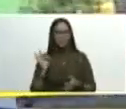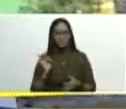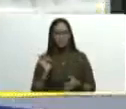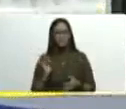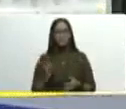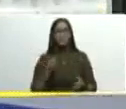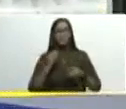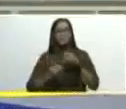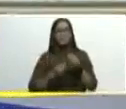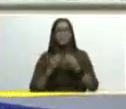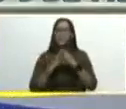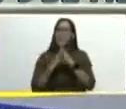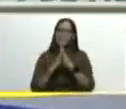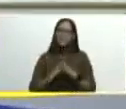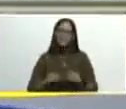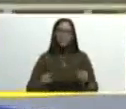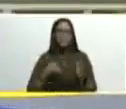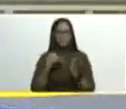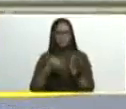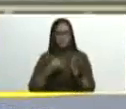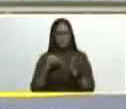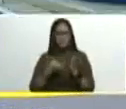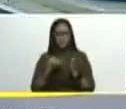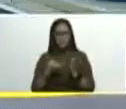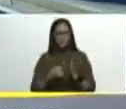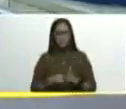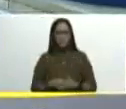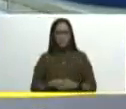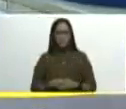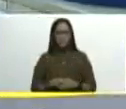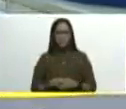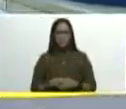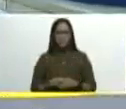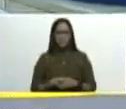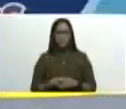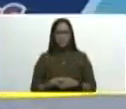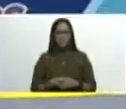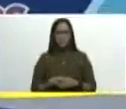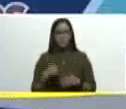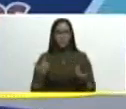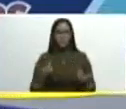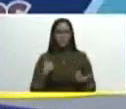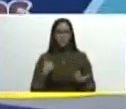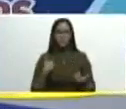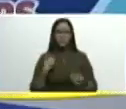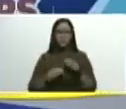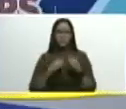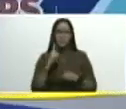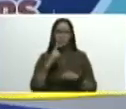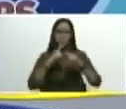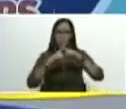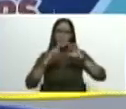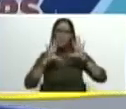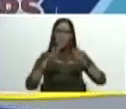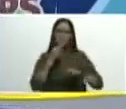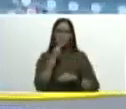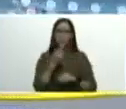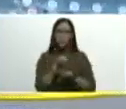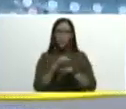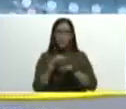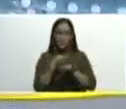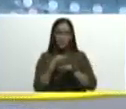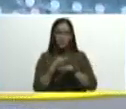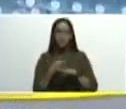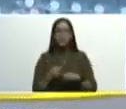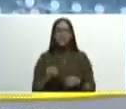Establecerlos en toda su infraestructura. Cuando yo creé el 1x10 del buen gobierno, le